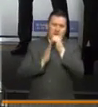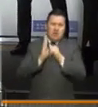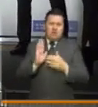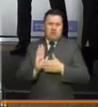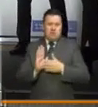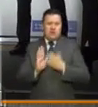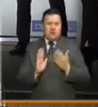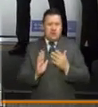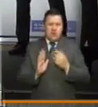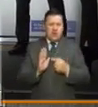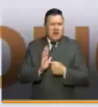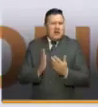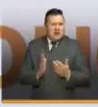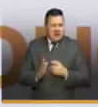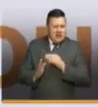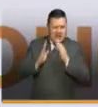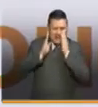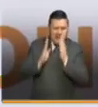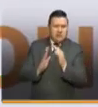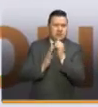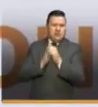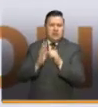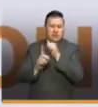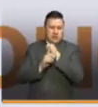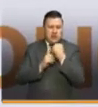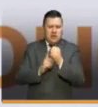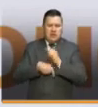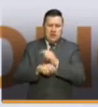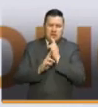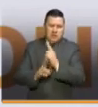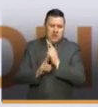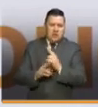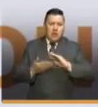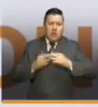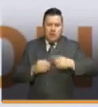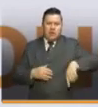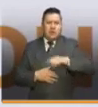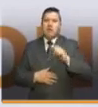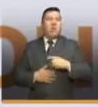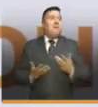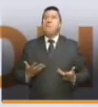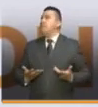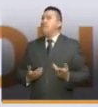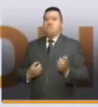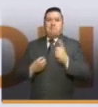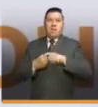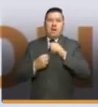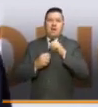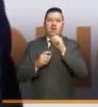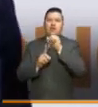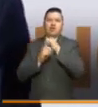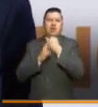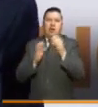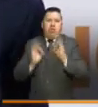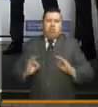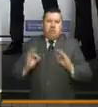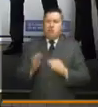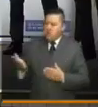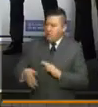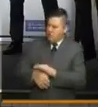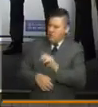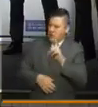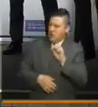como un mecanismo de tener programas sociales efectivos para un grupo de población que no estaba en ningún programa del gobierno adelante